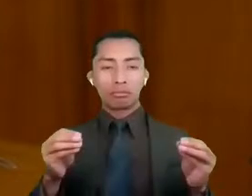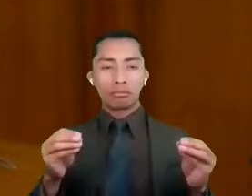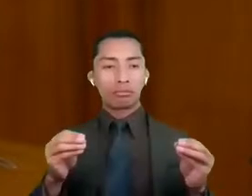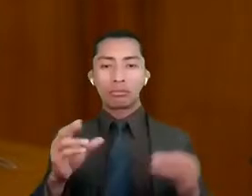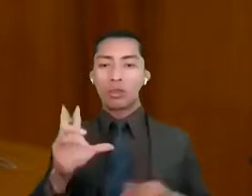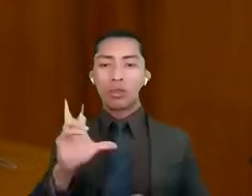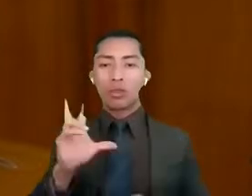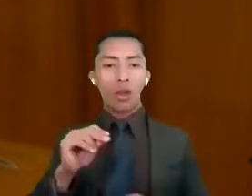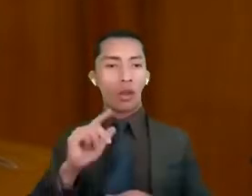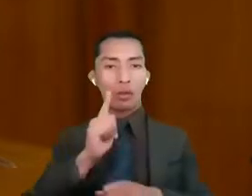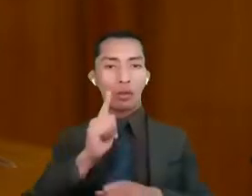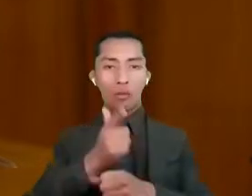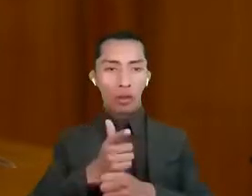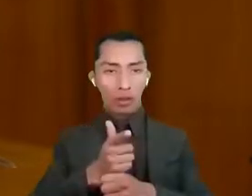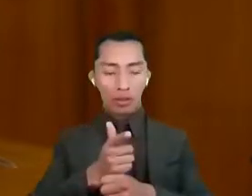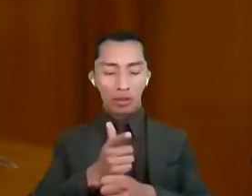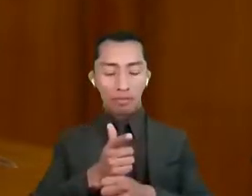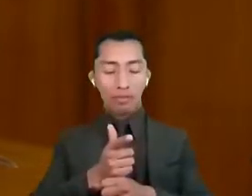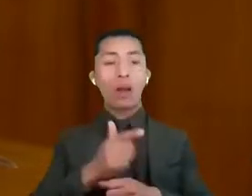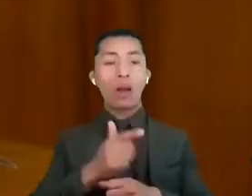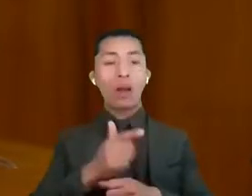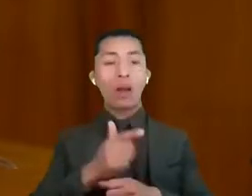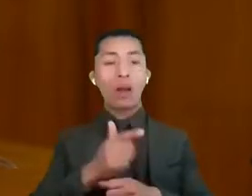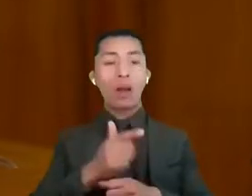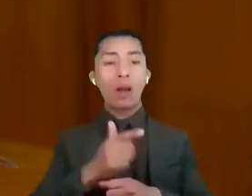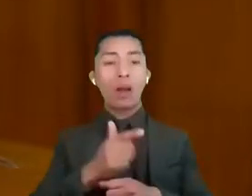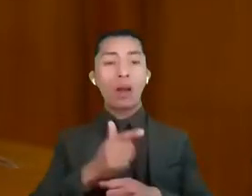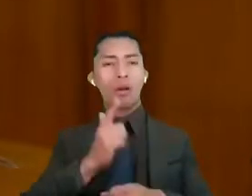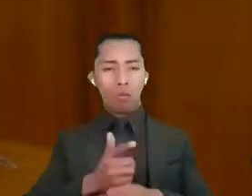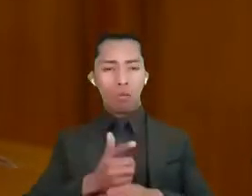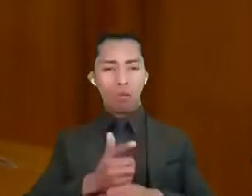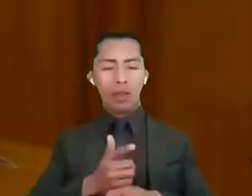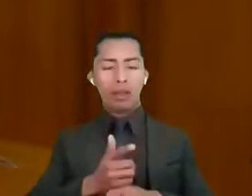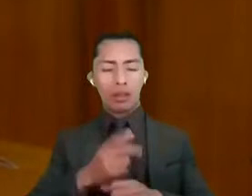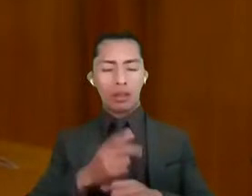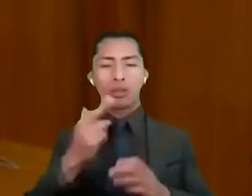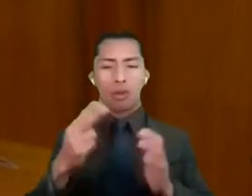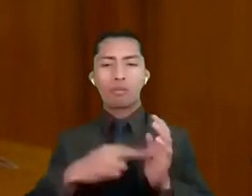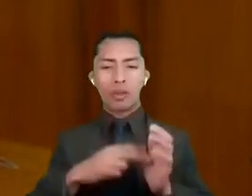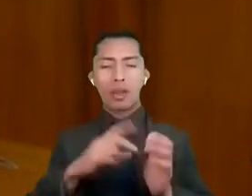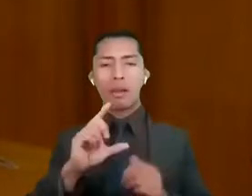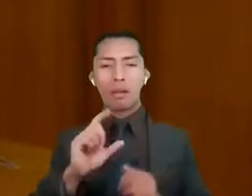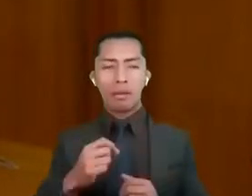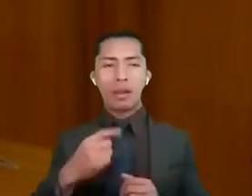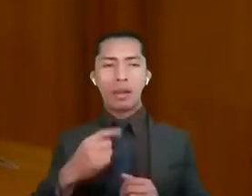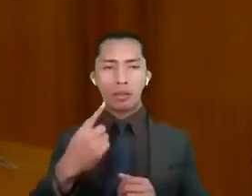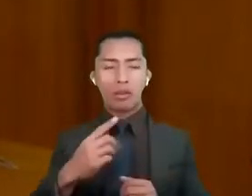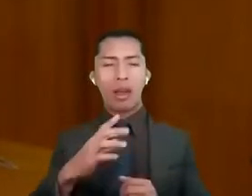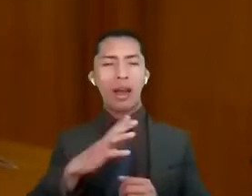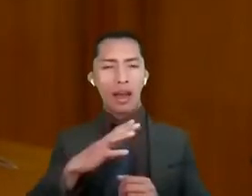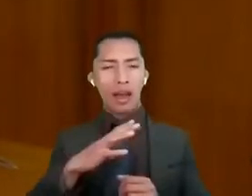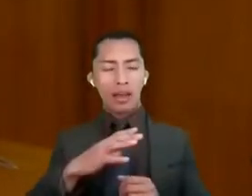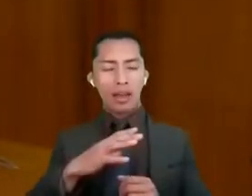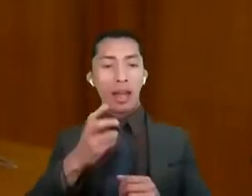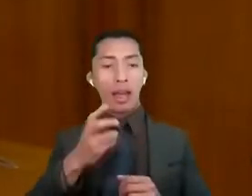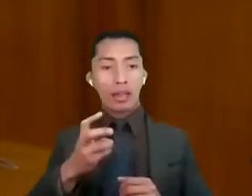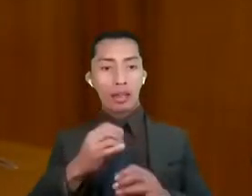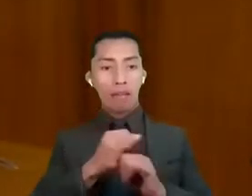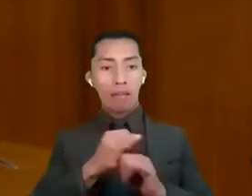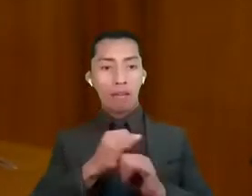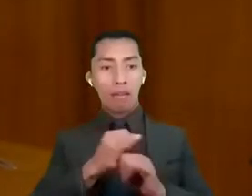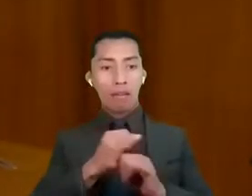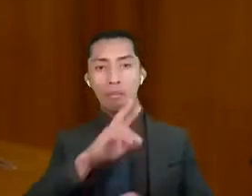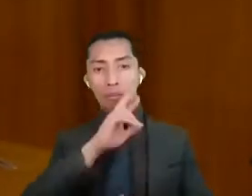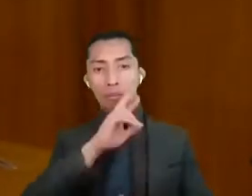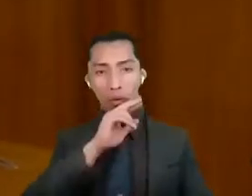o posteriormente localizados durante 2021, una cifra que preocupa. Y aunque la mayoría son